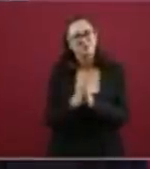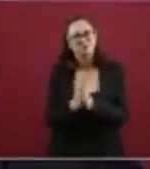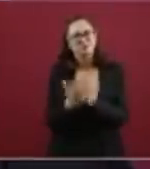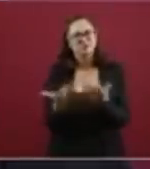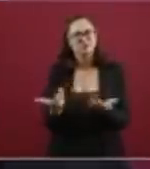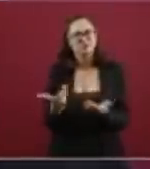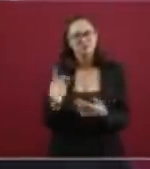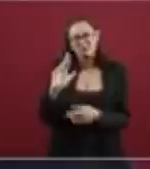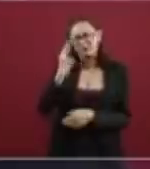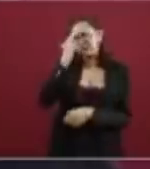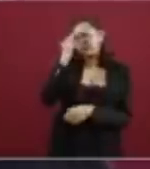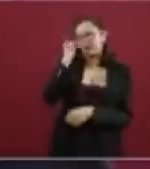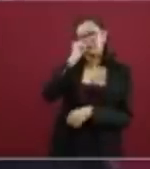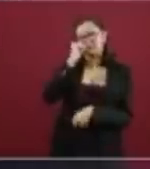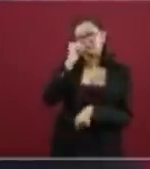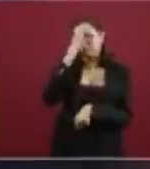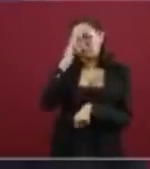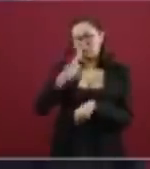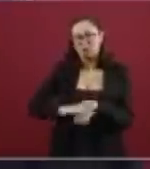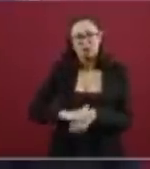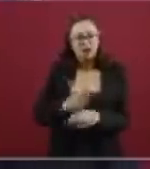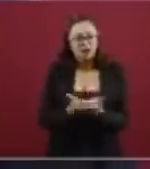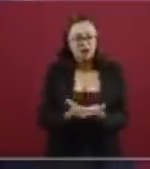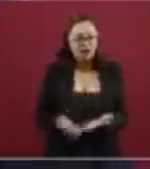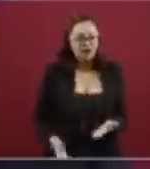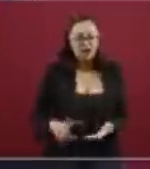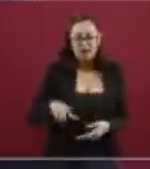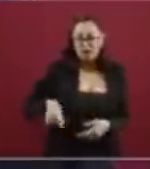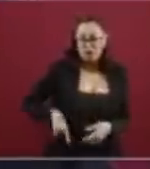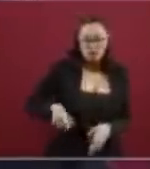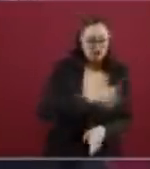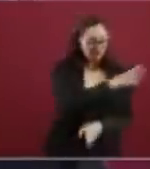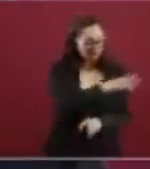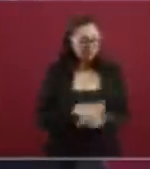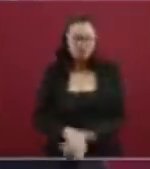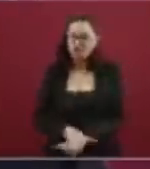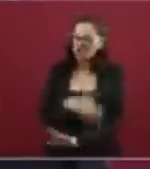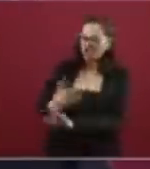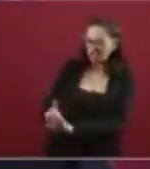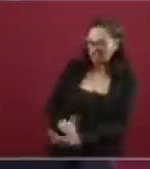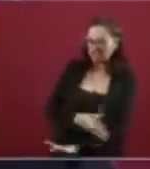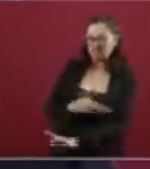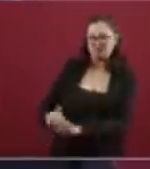maestros? Y estos se dedicaron a desprestigiar al magisterio.